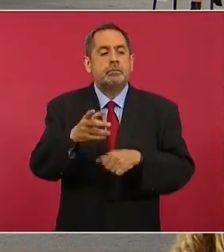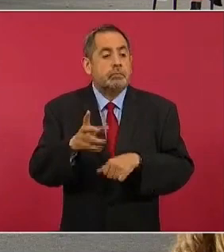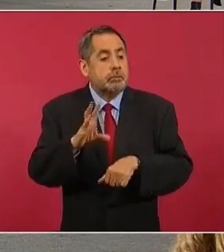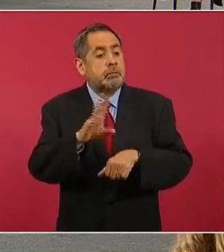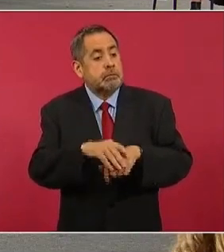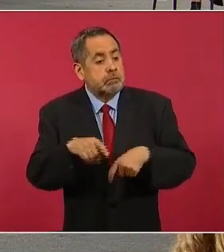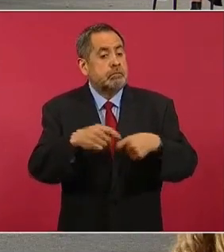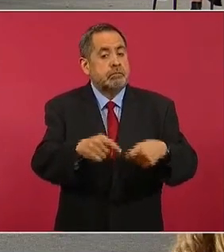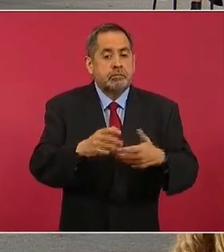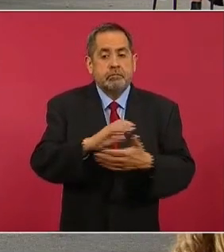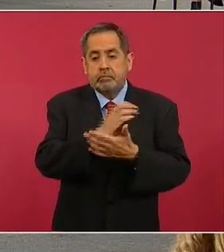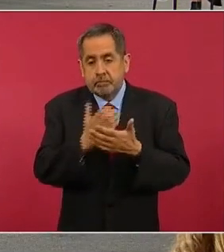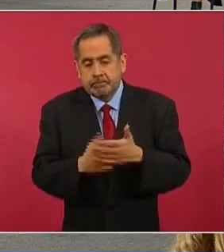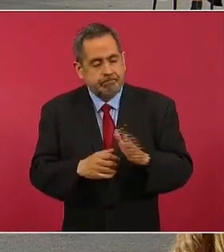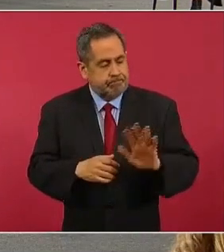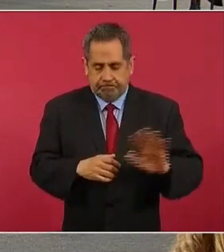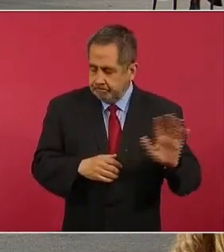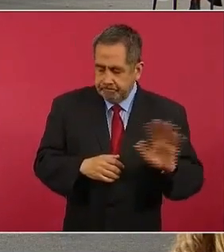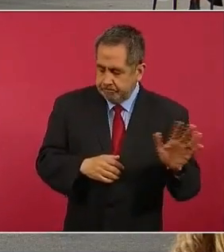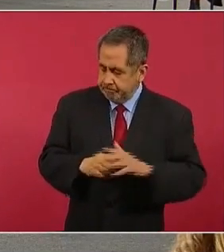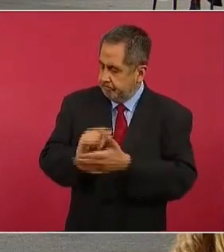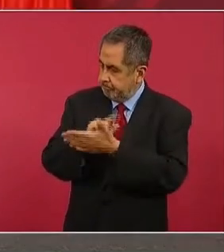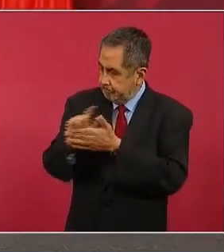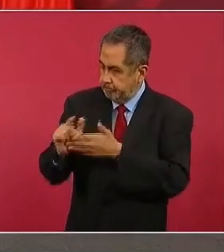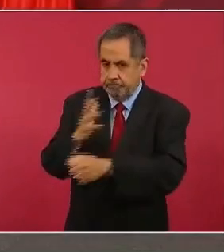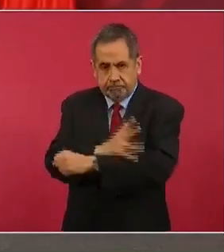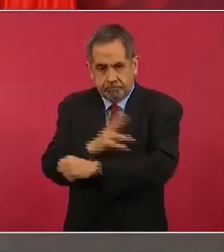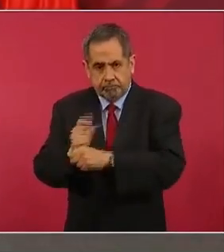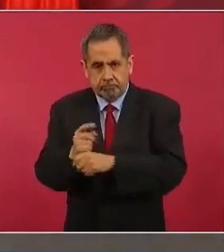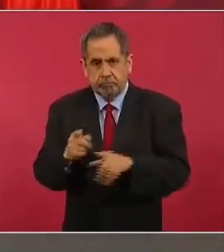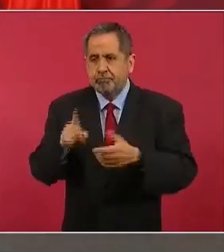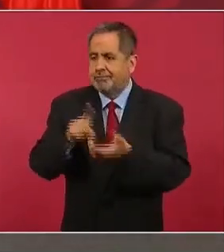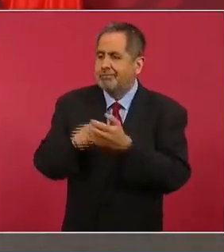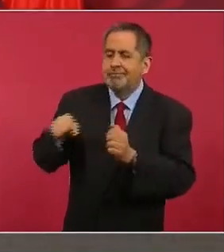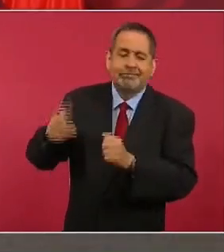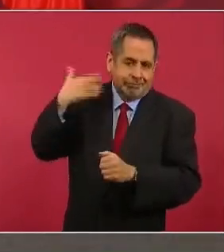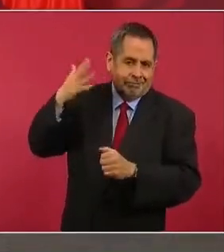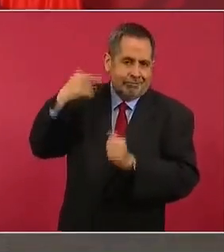y de contratos y de actos de corrupción.